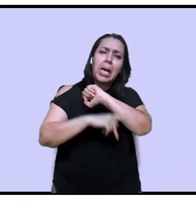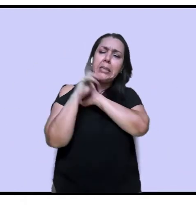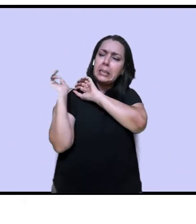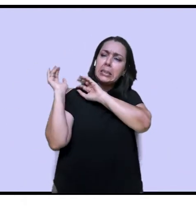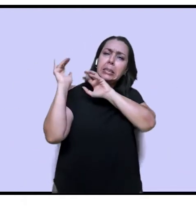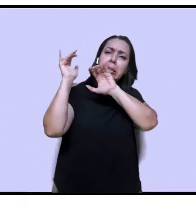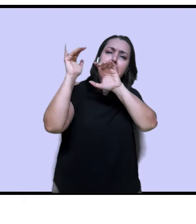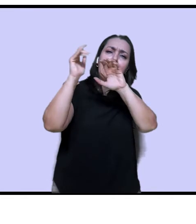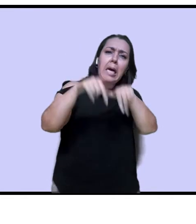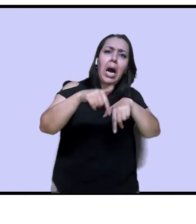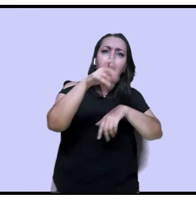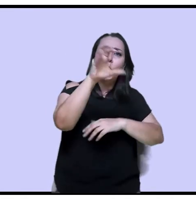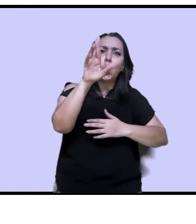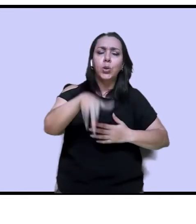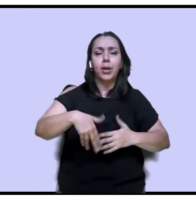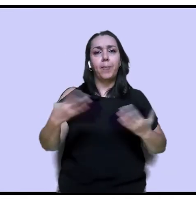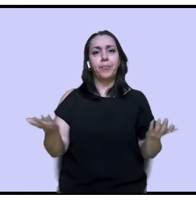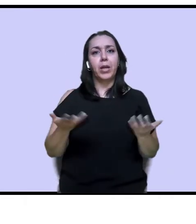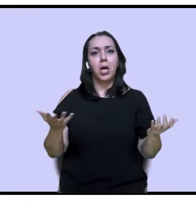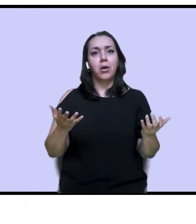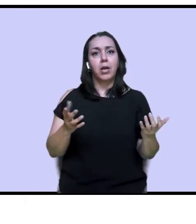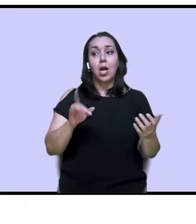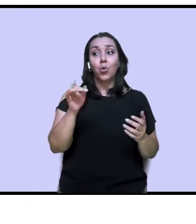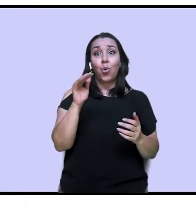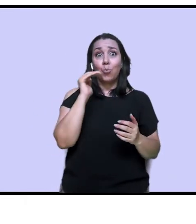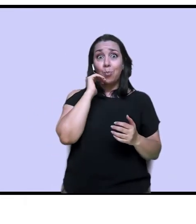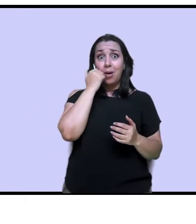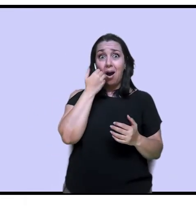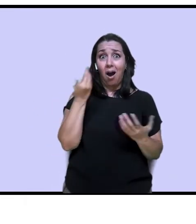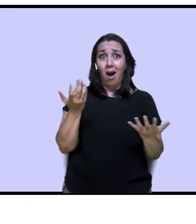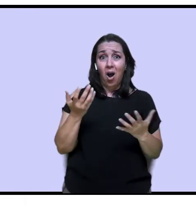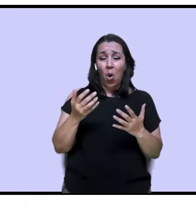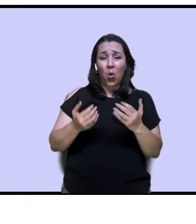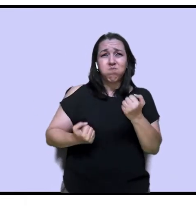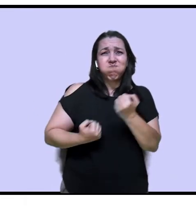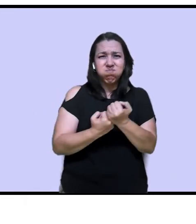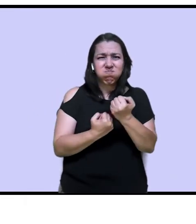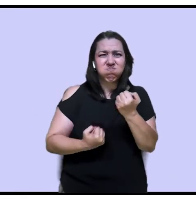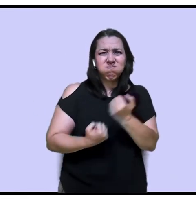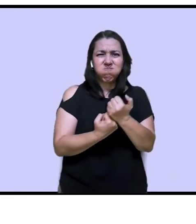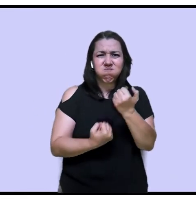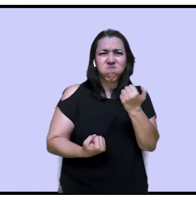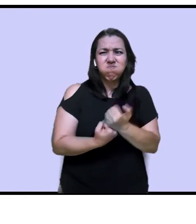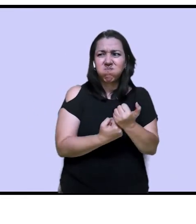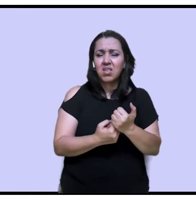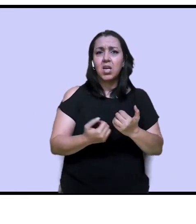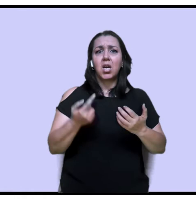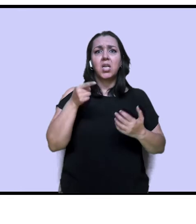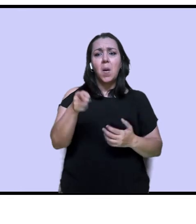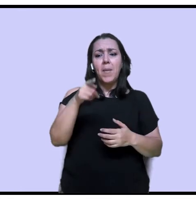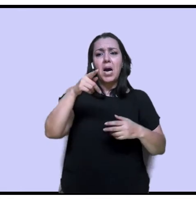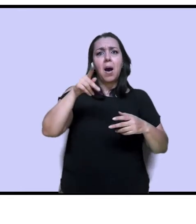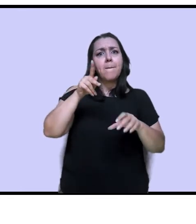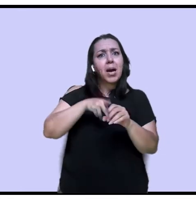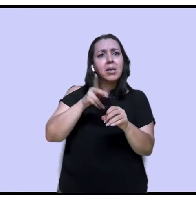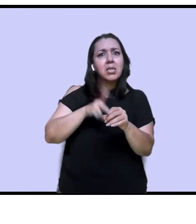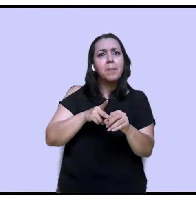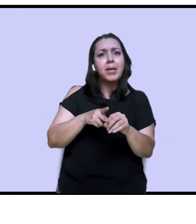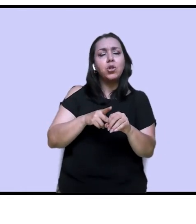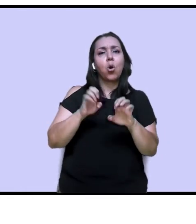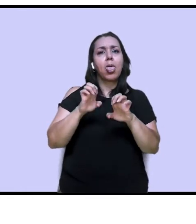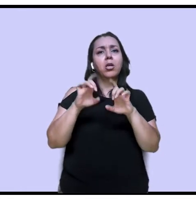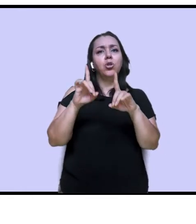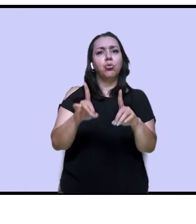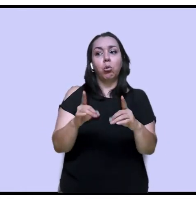migración en general. No forzar la participación estudiantil. La idea es que participen